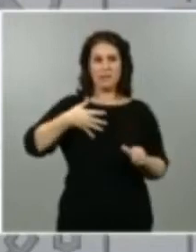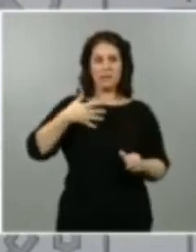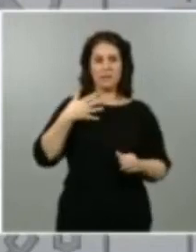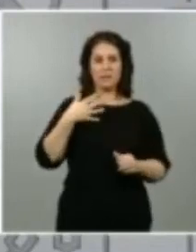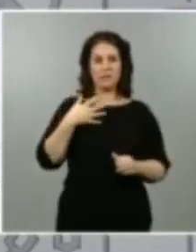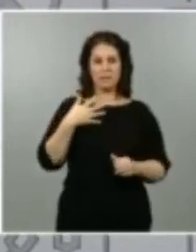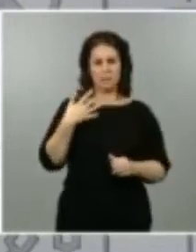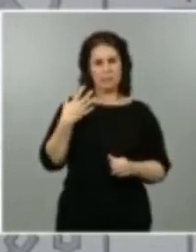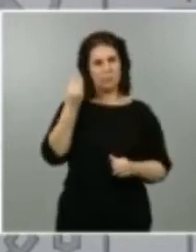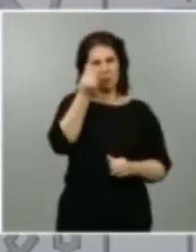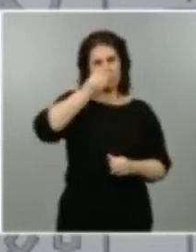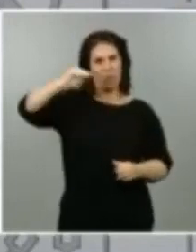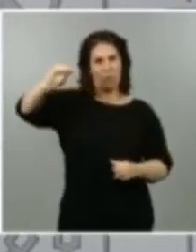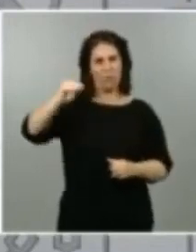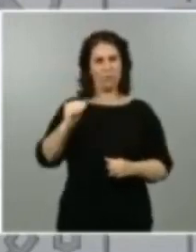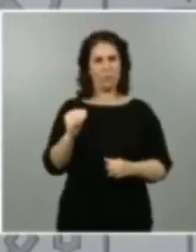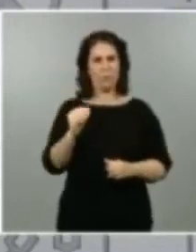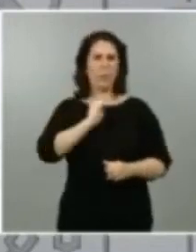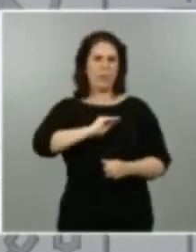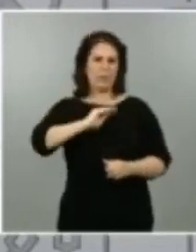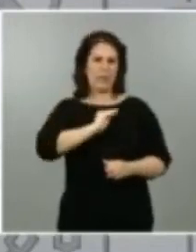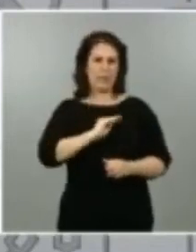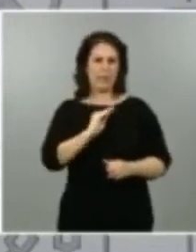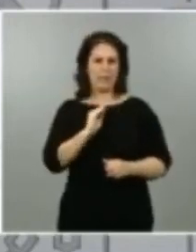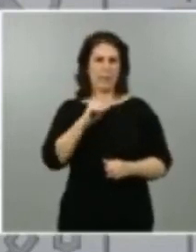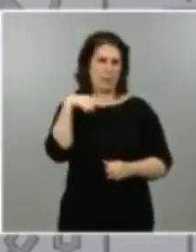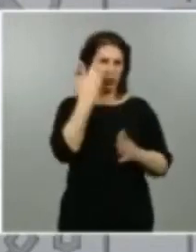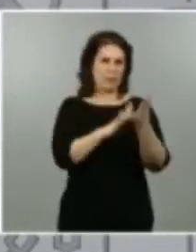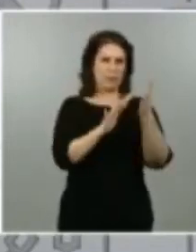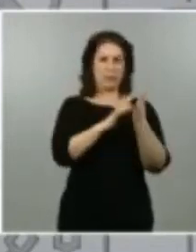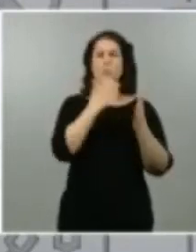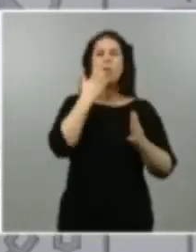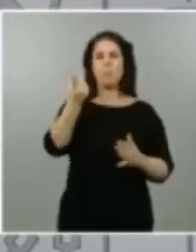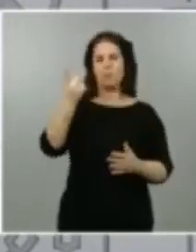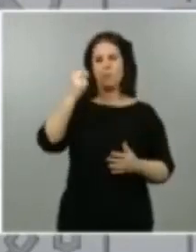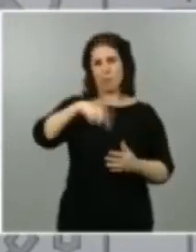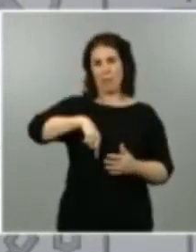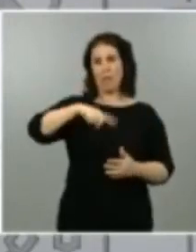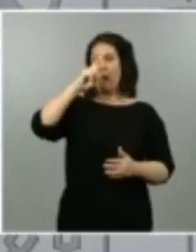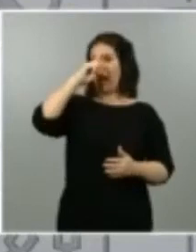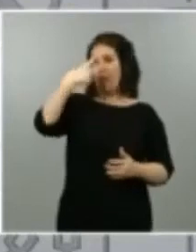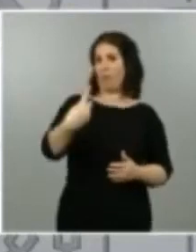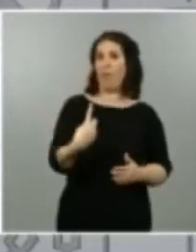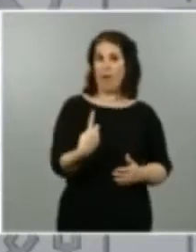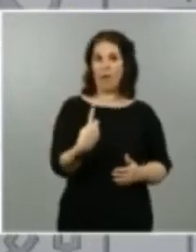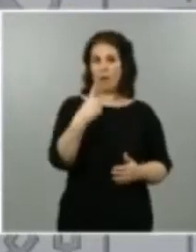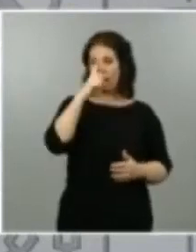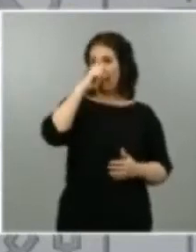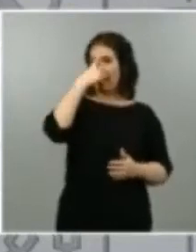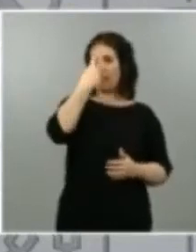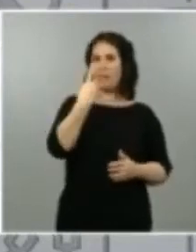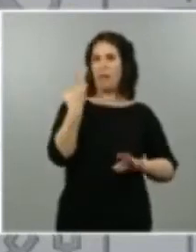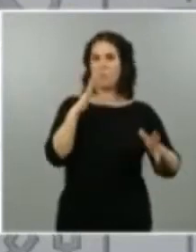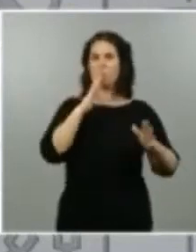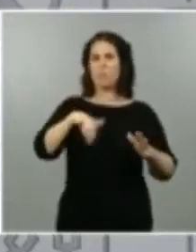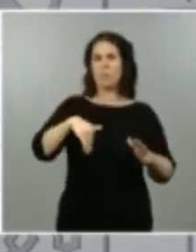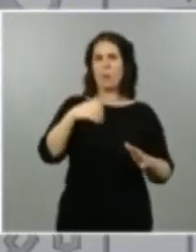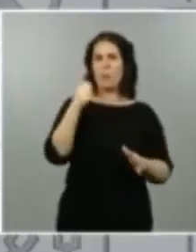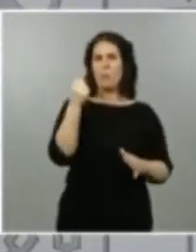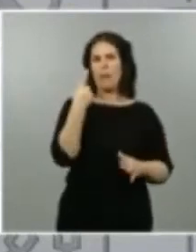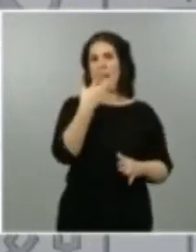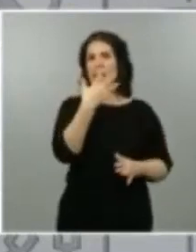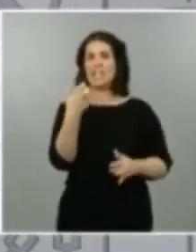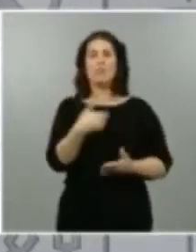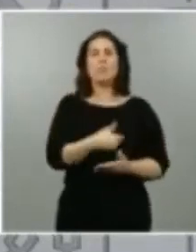mencionaremos tenemos luego países por ejemplo como la india que tiene más de cerca de 1500 millones de habitantes